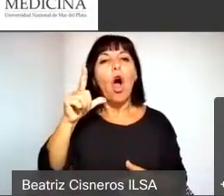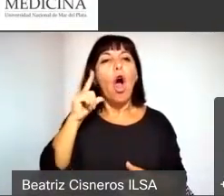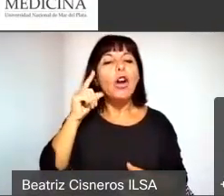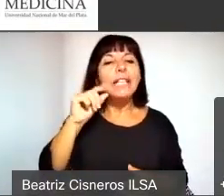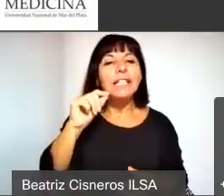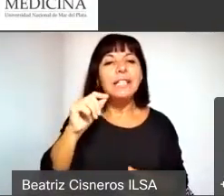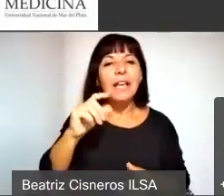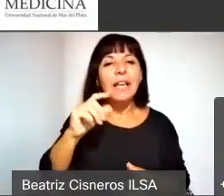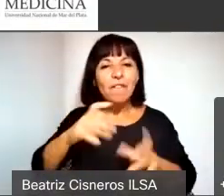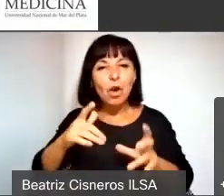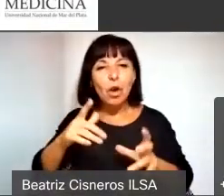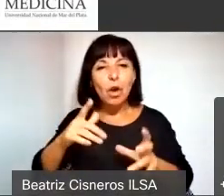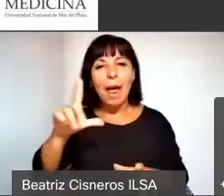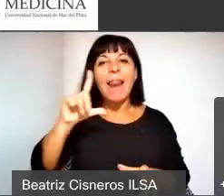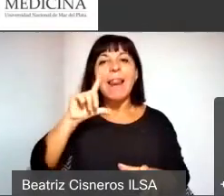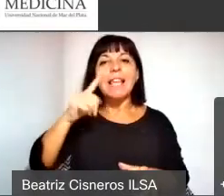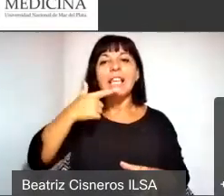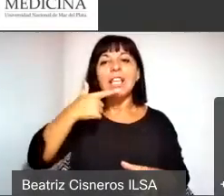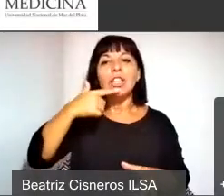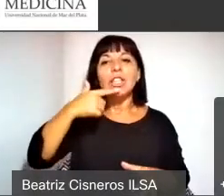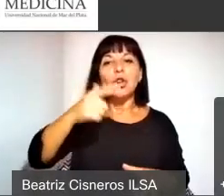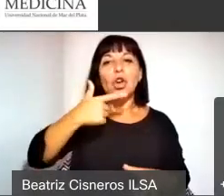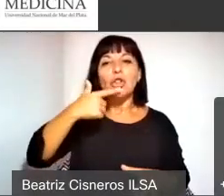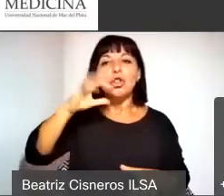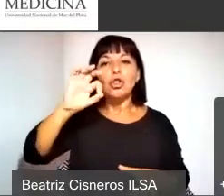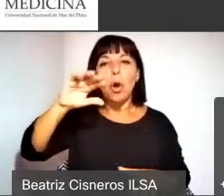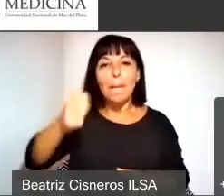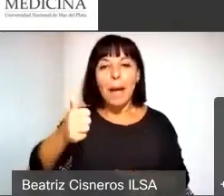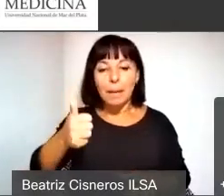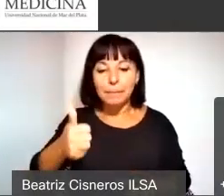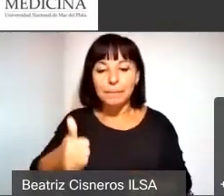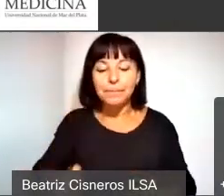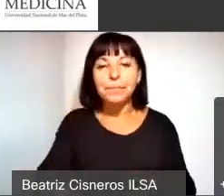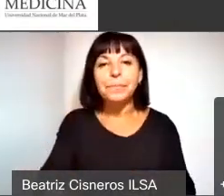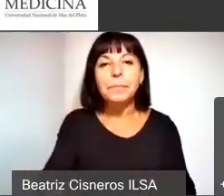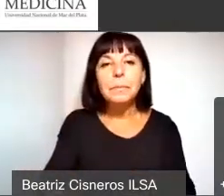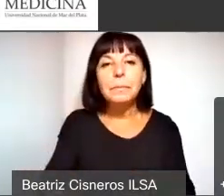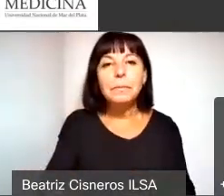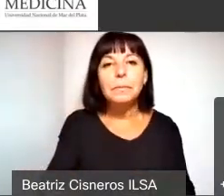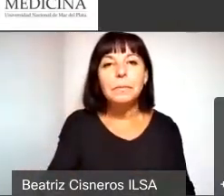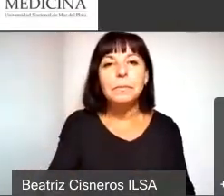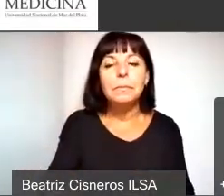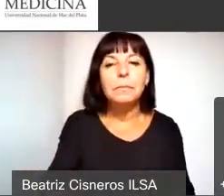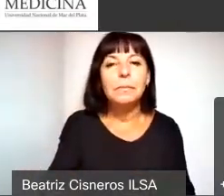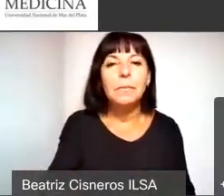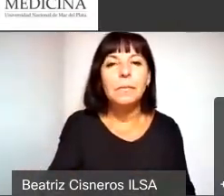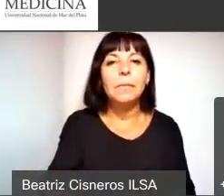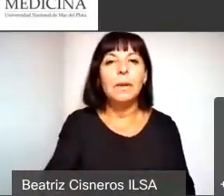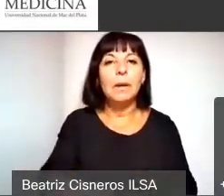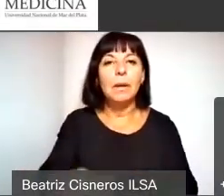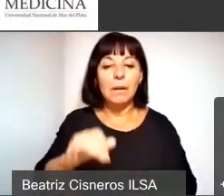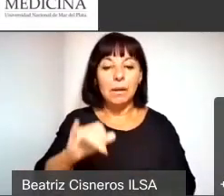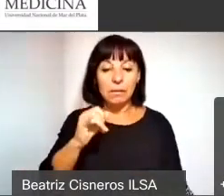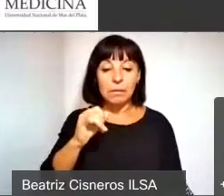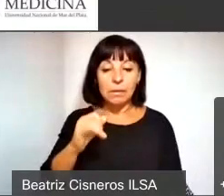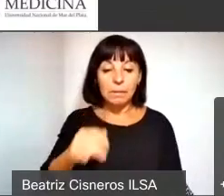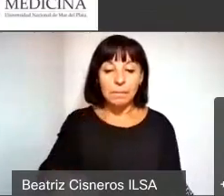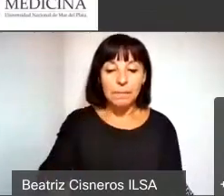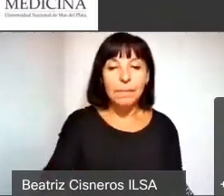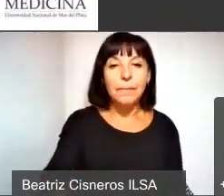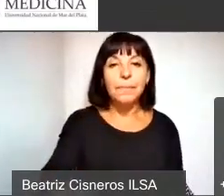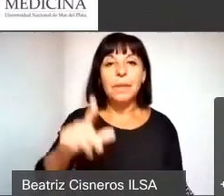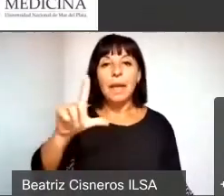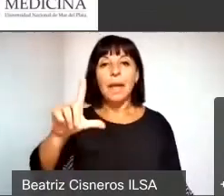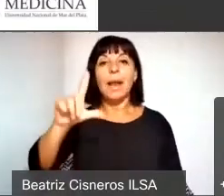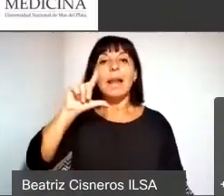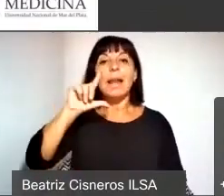Dice él. Claro, yo lo que hice fue hacer un recorrido de cómo se constituye un lisosoma. Recuerden que el lisosoma presenta